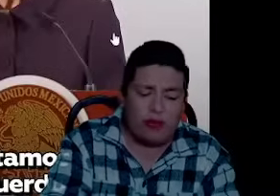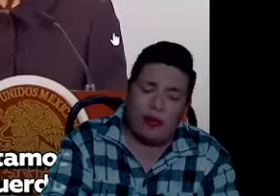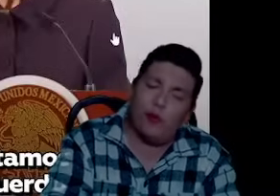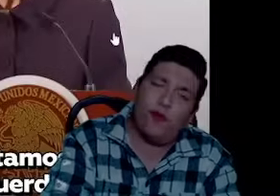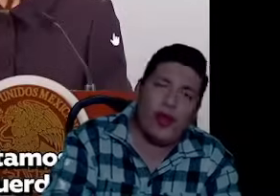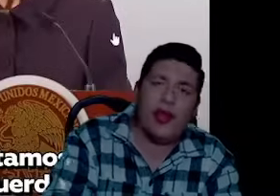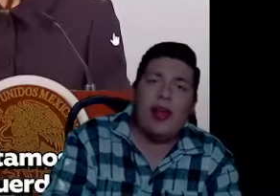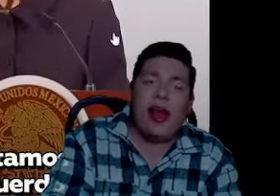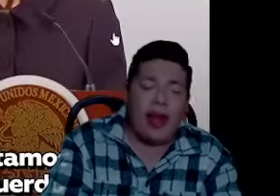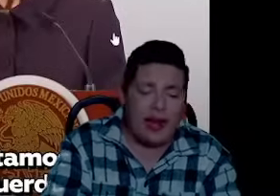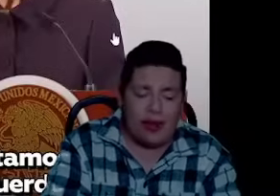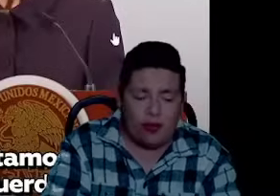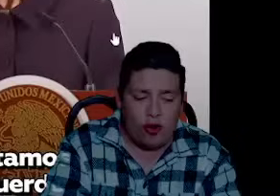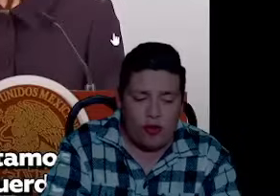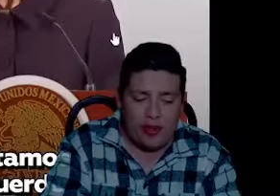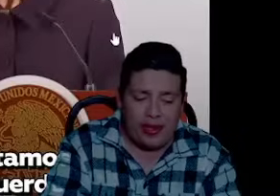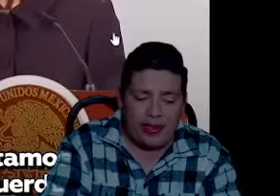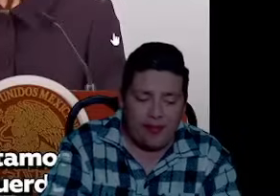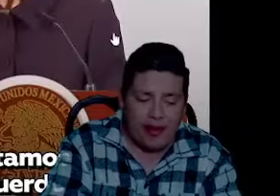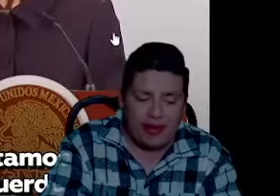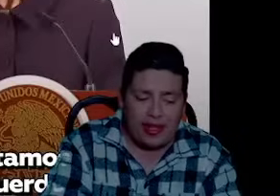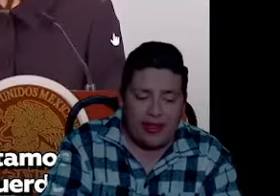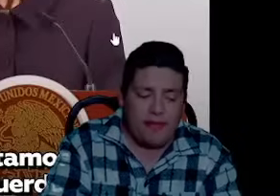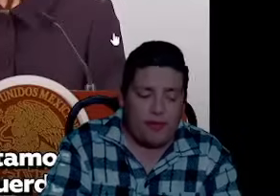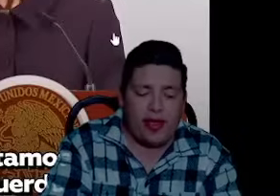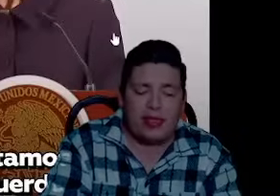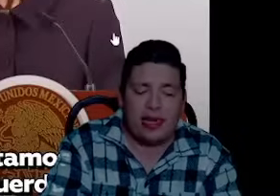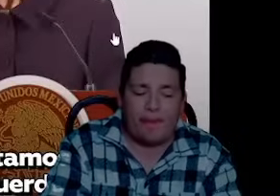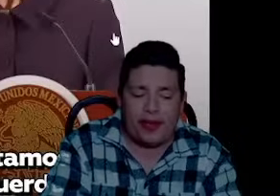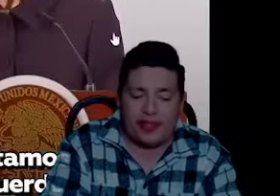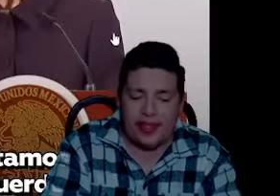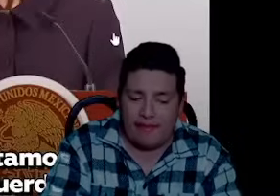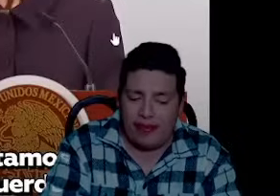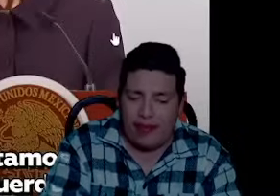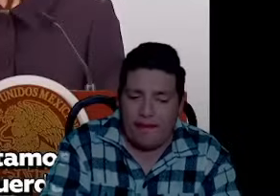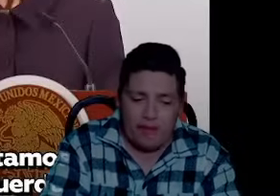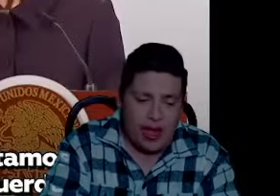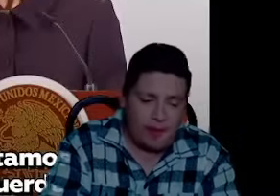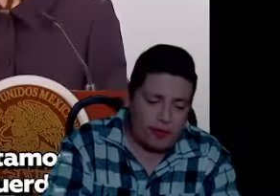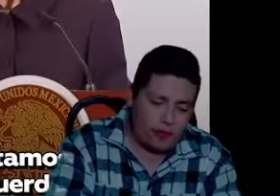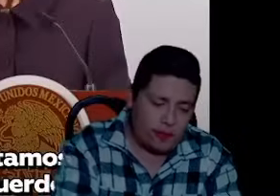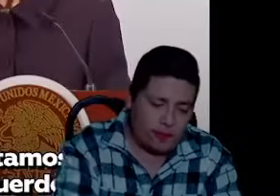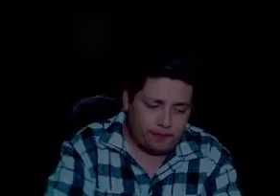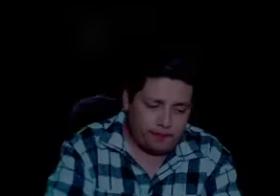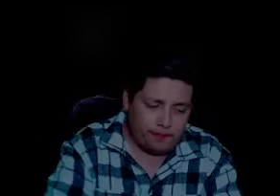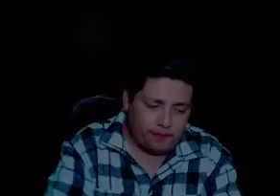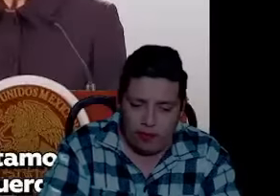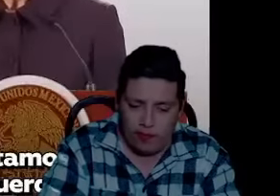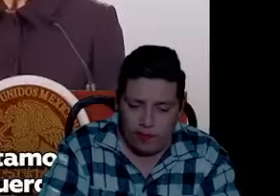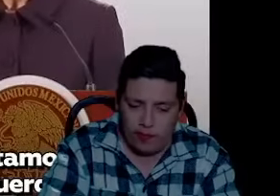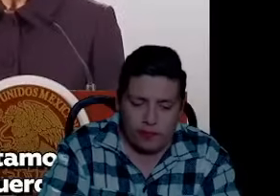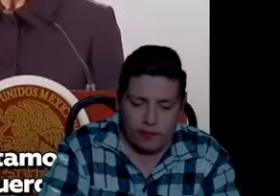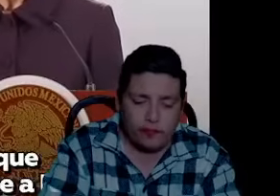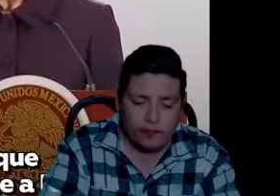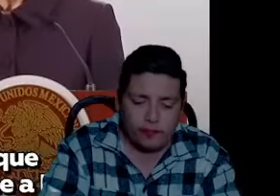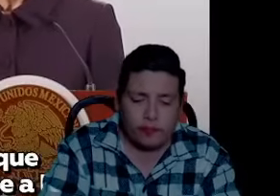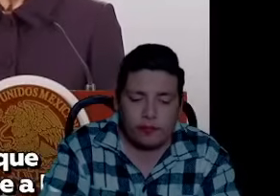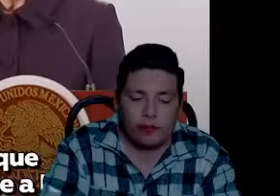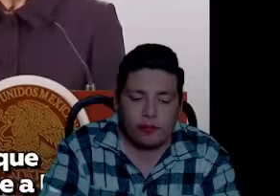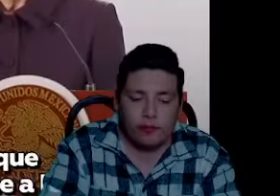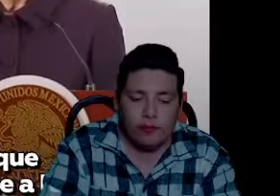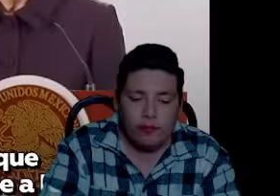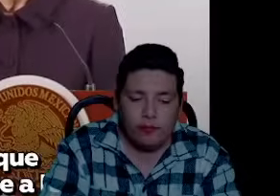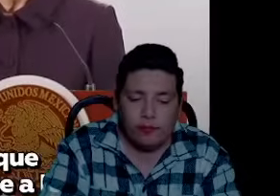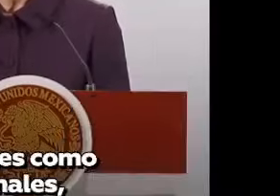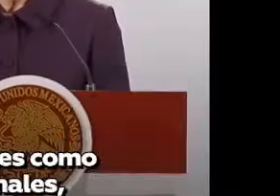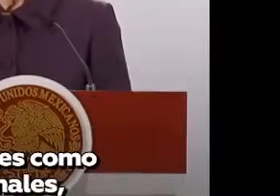ese momento cuando fue a la reunión del G20 nuestra presidenta. Veamos. No estamos de acuerdo en que